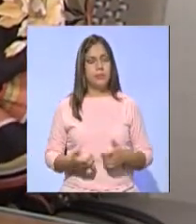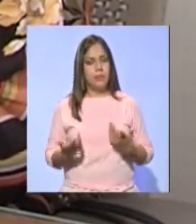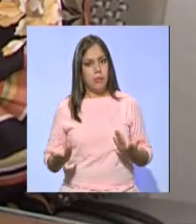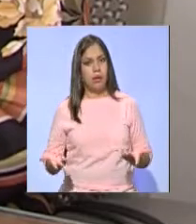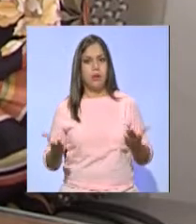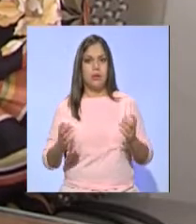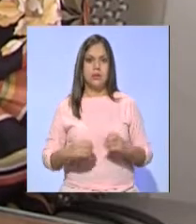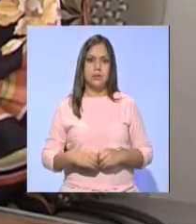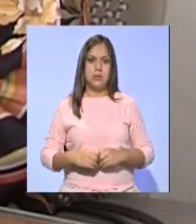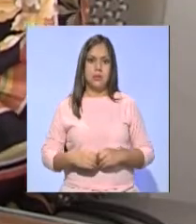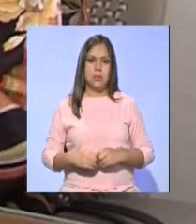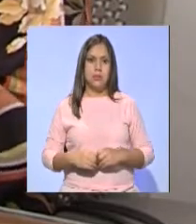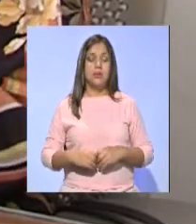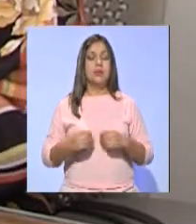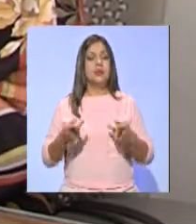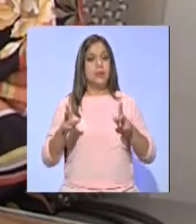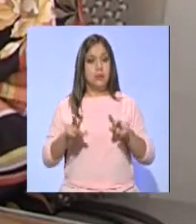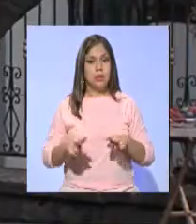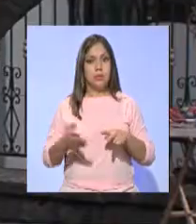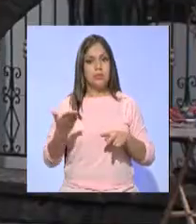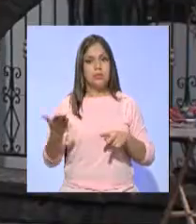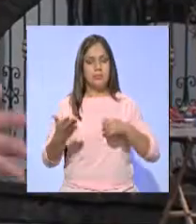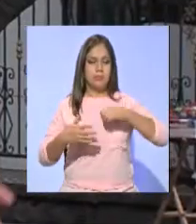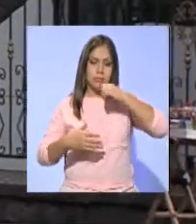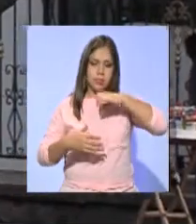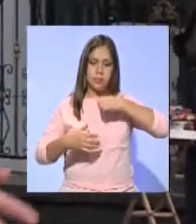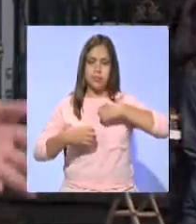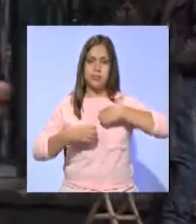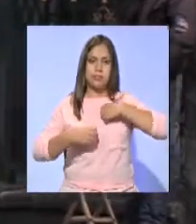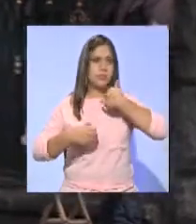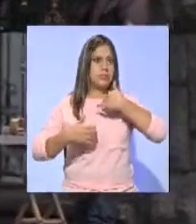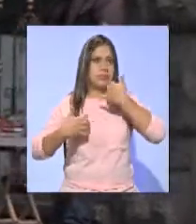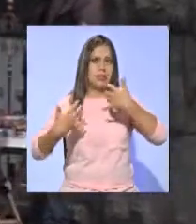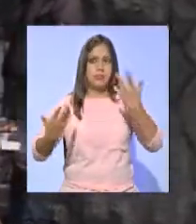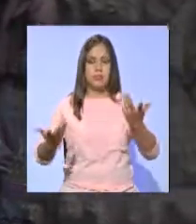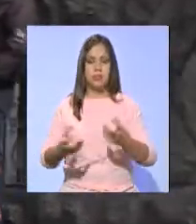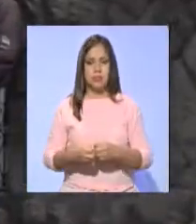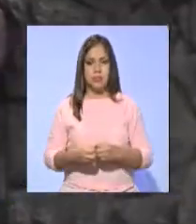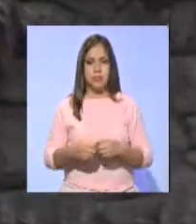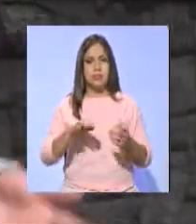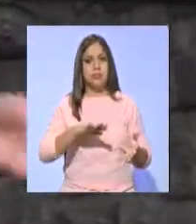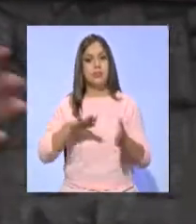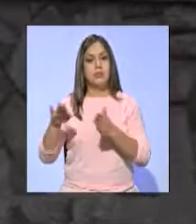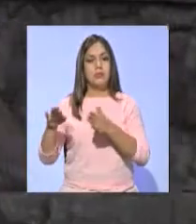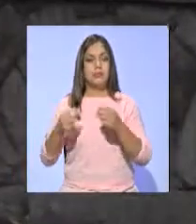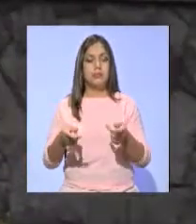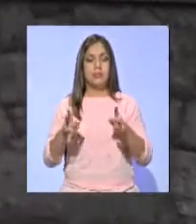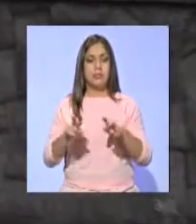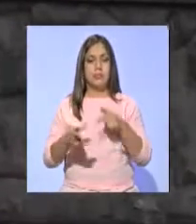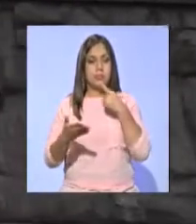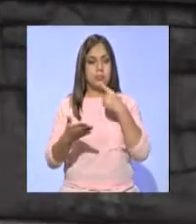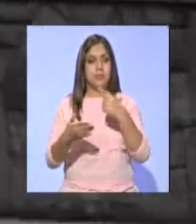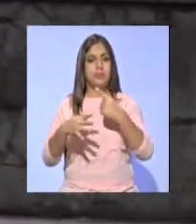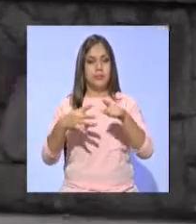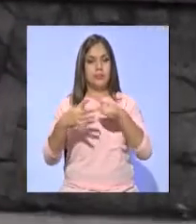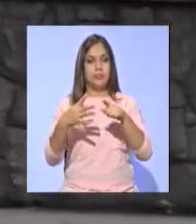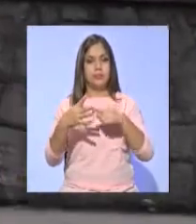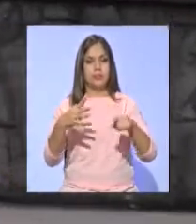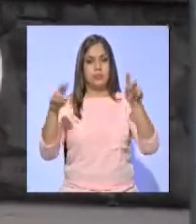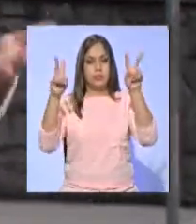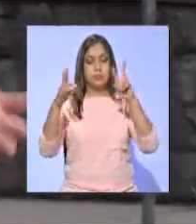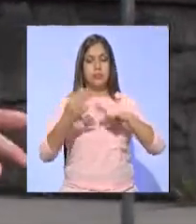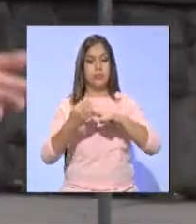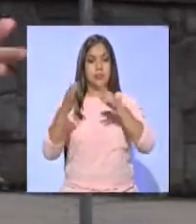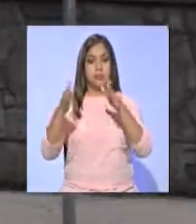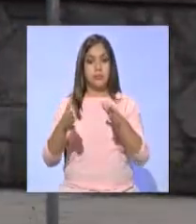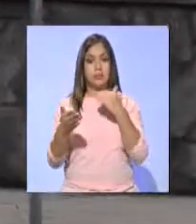emocional va a salir por algún lado. Por ello, los expertos recomiendan no callar y denunciar en las diferentes unidades de talento humano